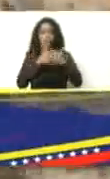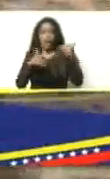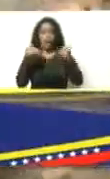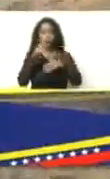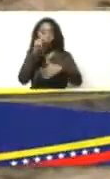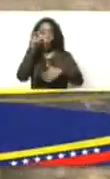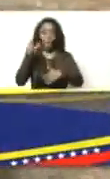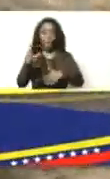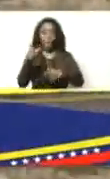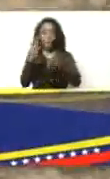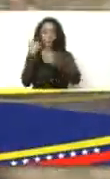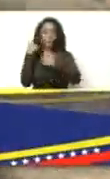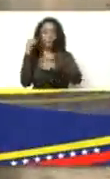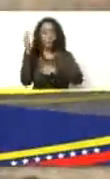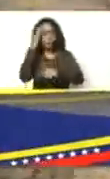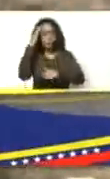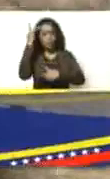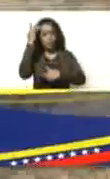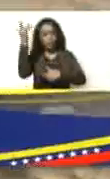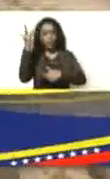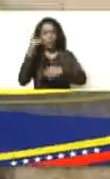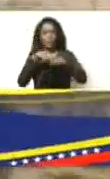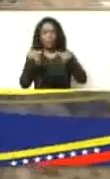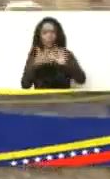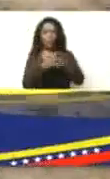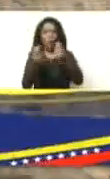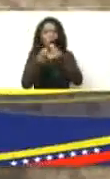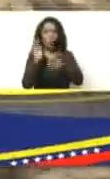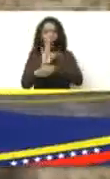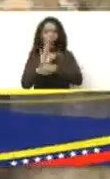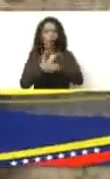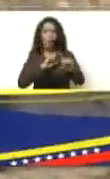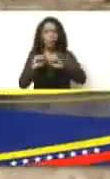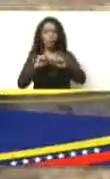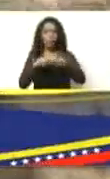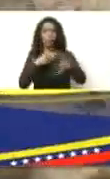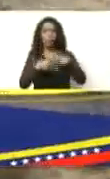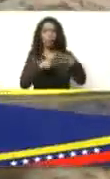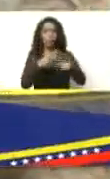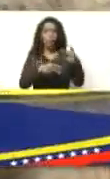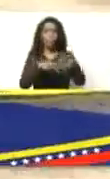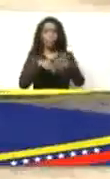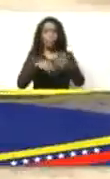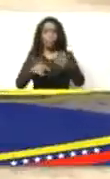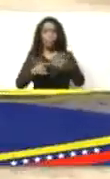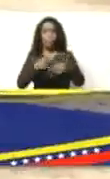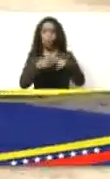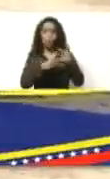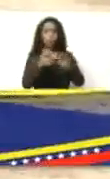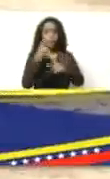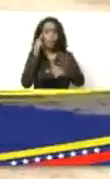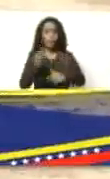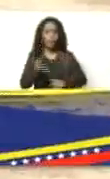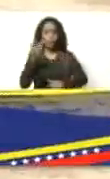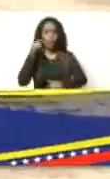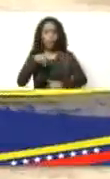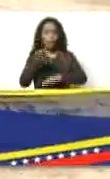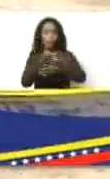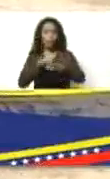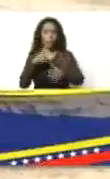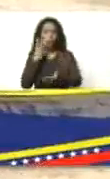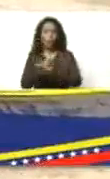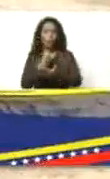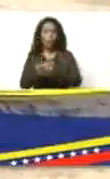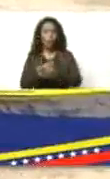este comunero, que por supuesto nos exprese cuál ha sido la dinámica en el elemento productivo que de aquí, de esta importante comuna del municipio de Maturín, se